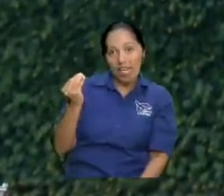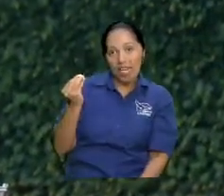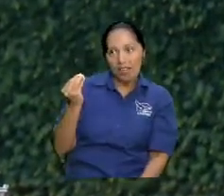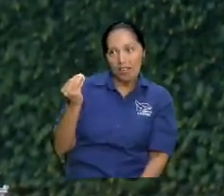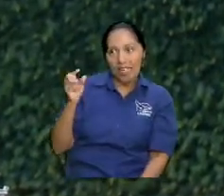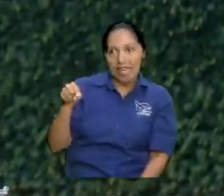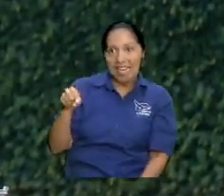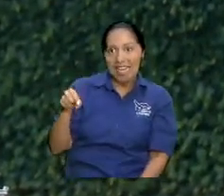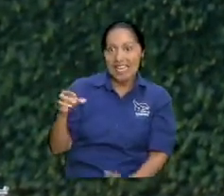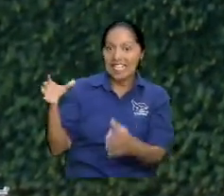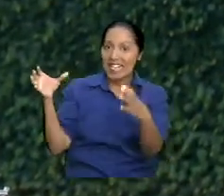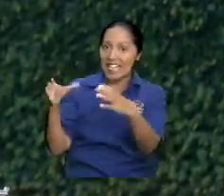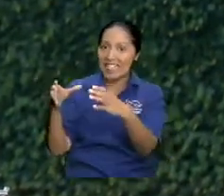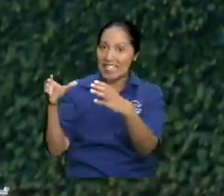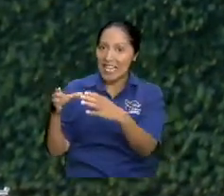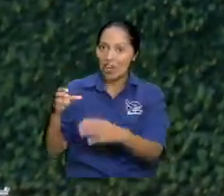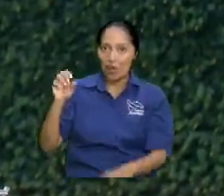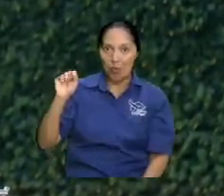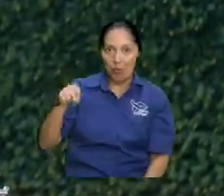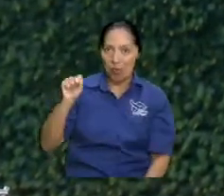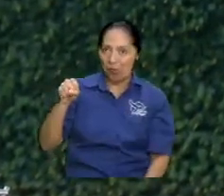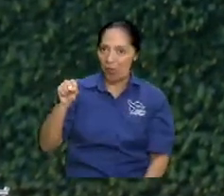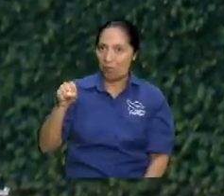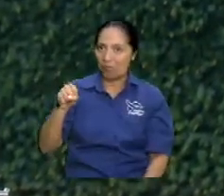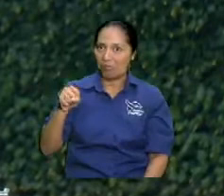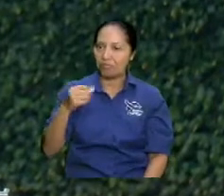no venden la misma calidad que en las zonas así.